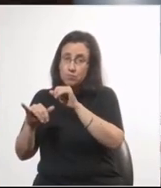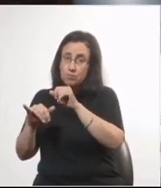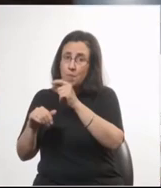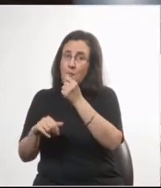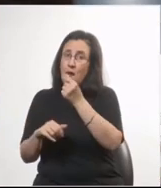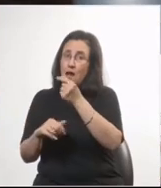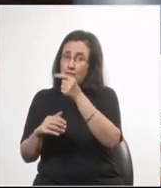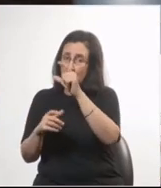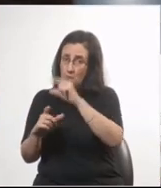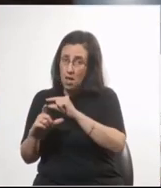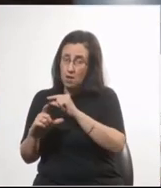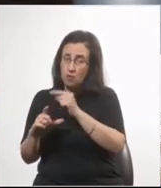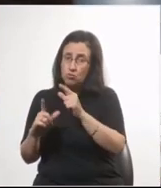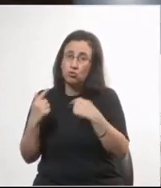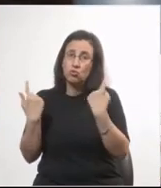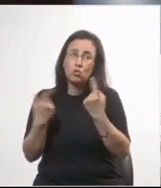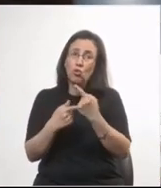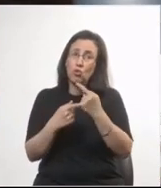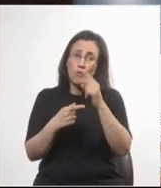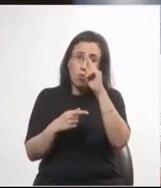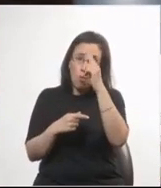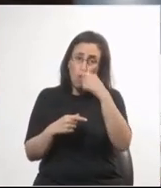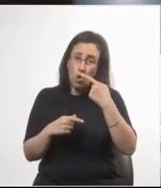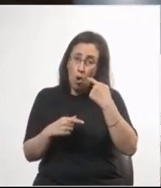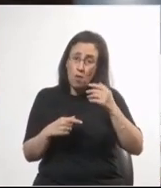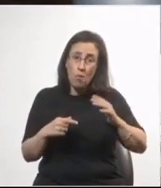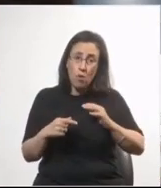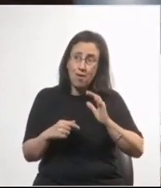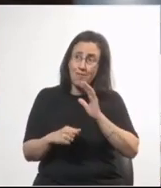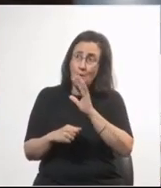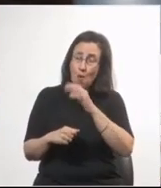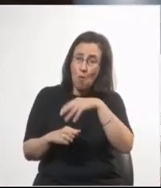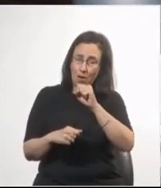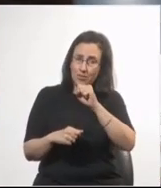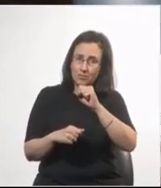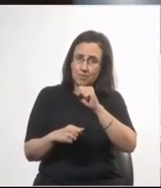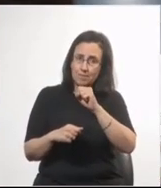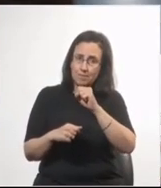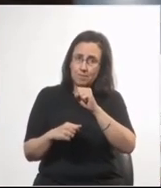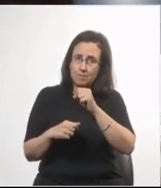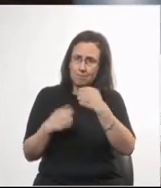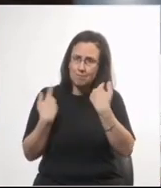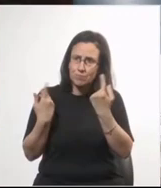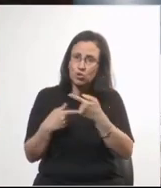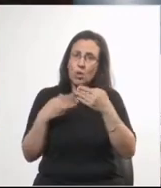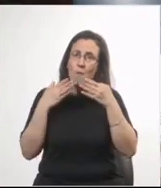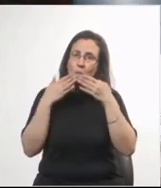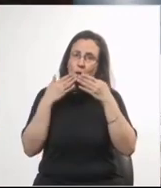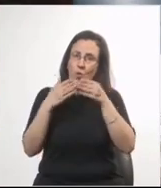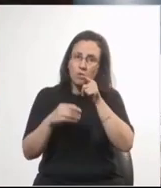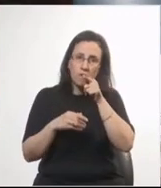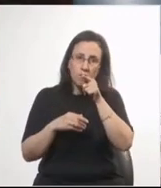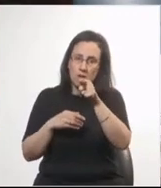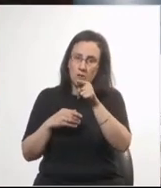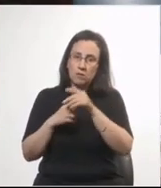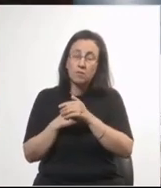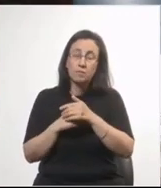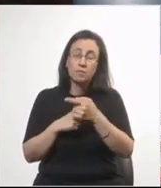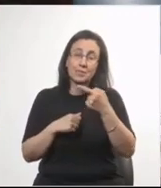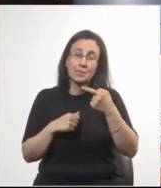recursos y todas y todos los uruguayos tenemos una deuda mayor. Y la pregunta,